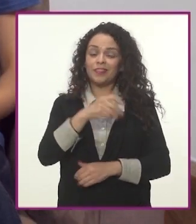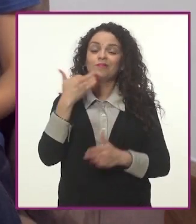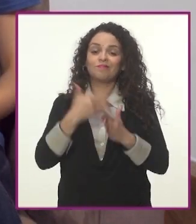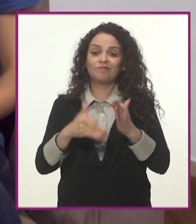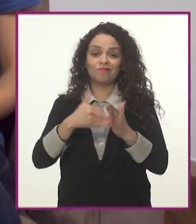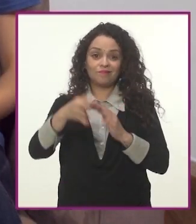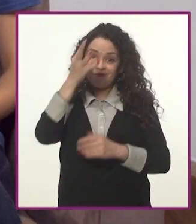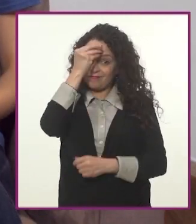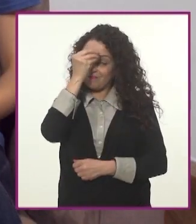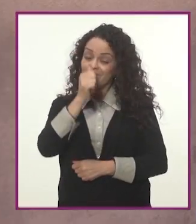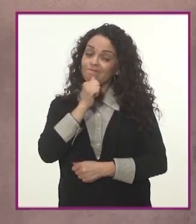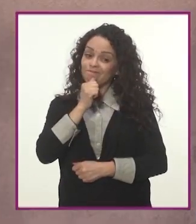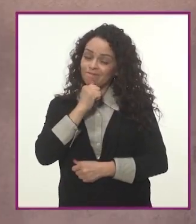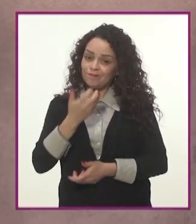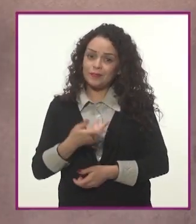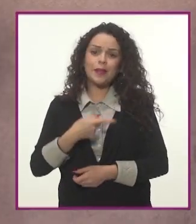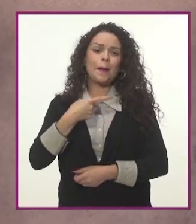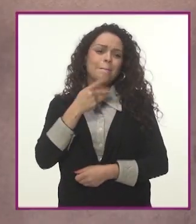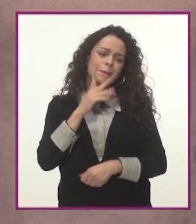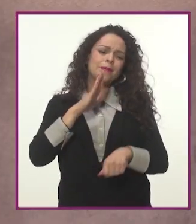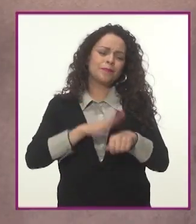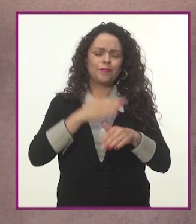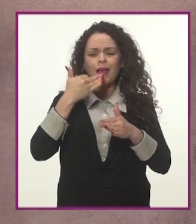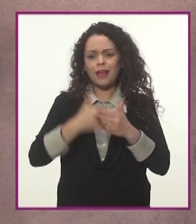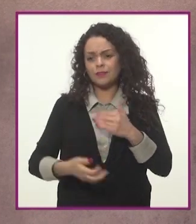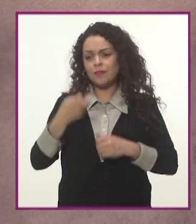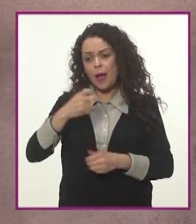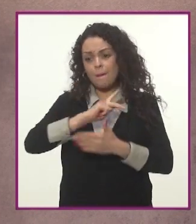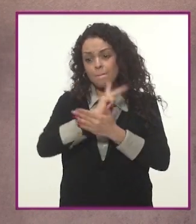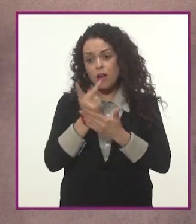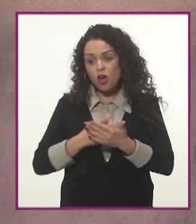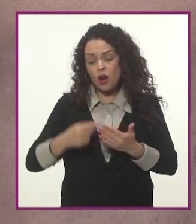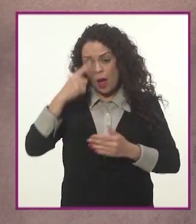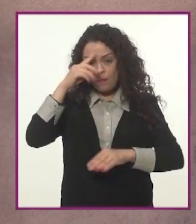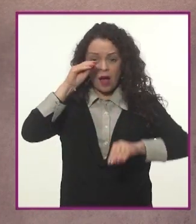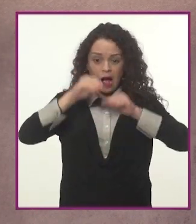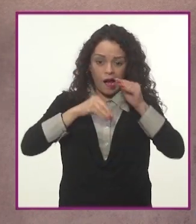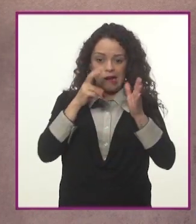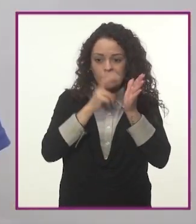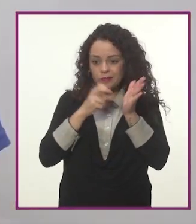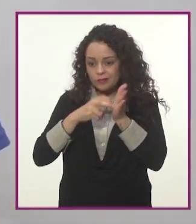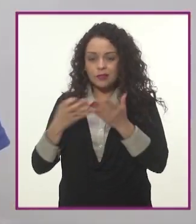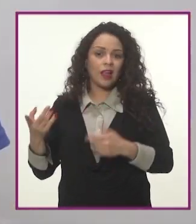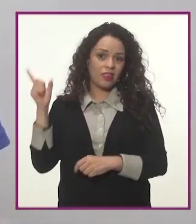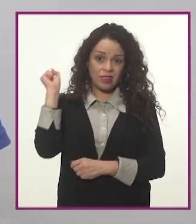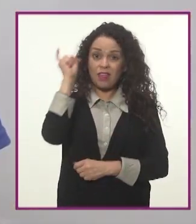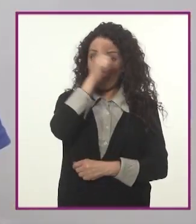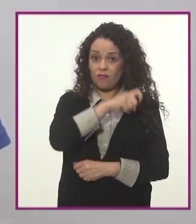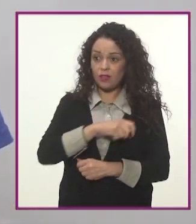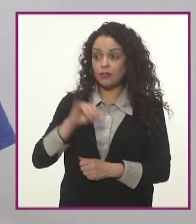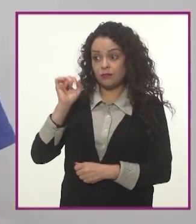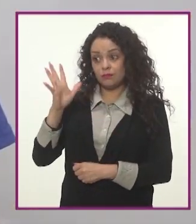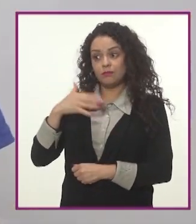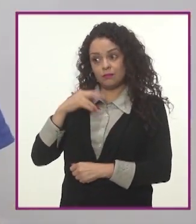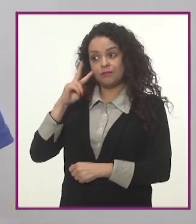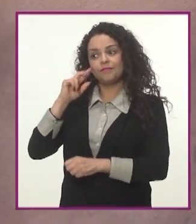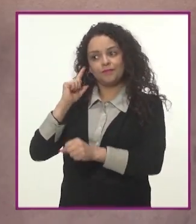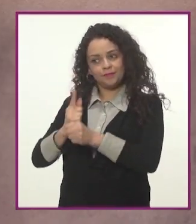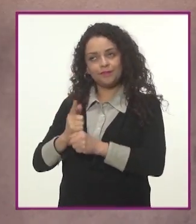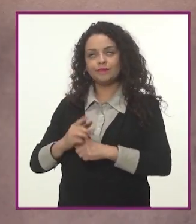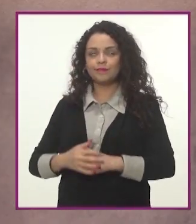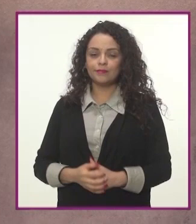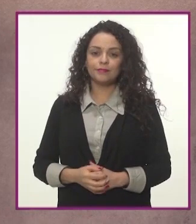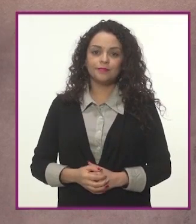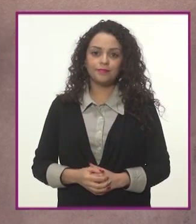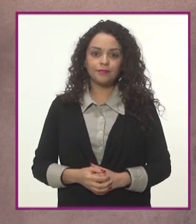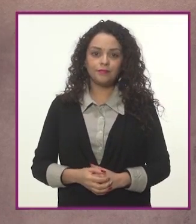tan mal. Solo que estos programas profesionales de edición son complicados. Sí, ya me di cuenta. Creo que